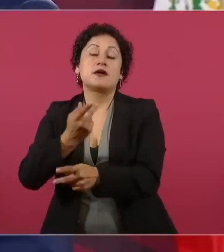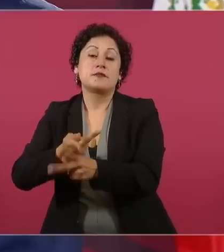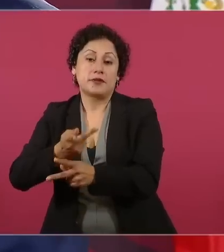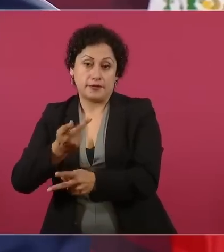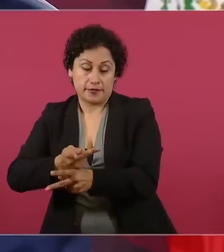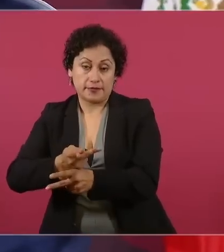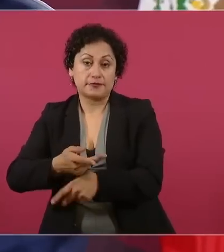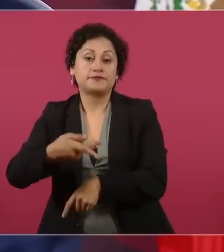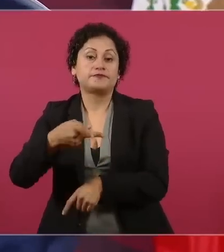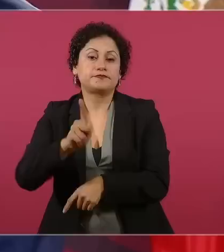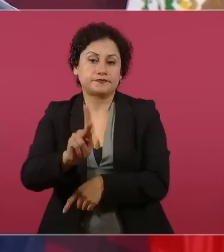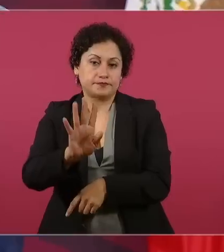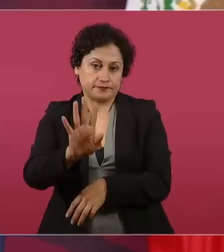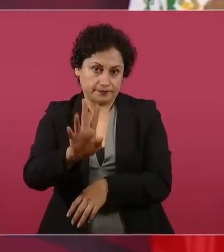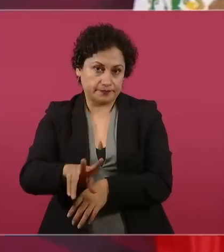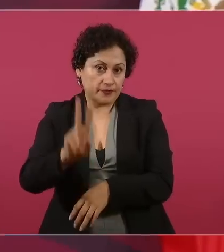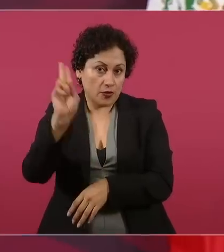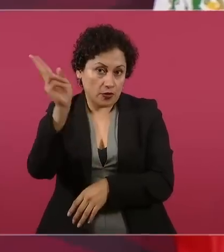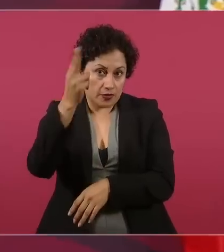las